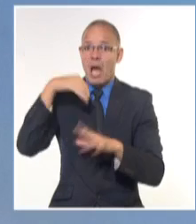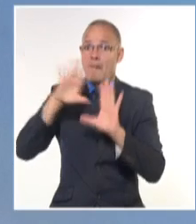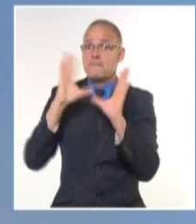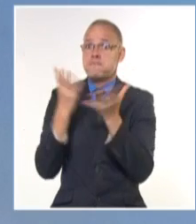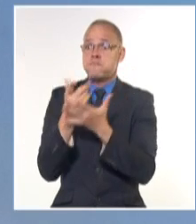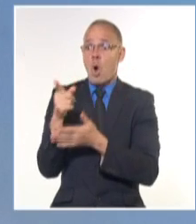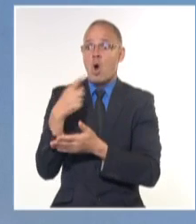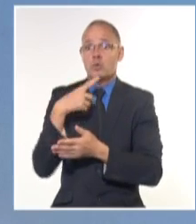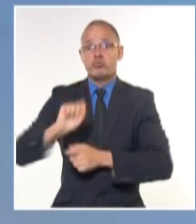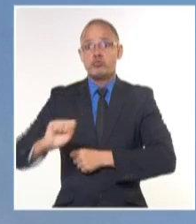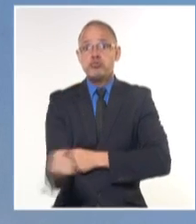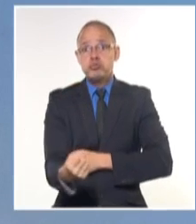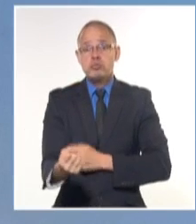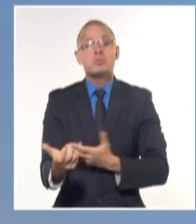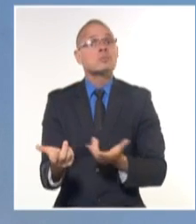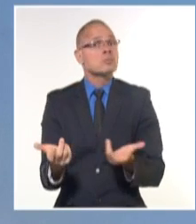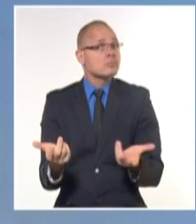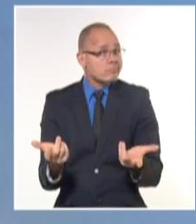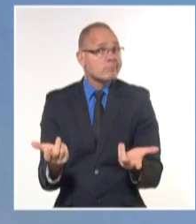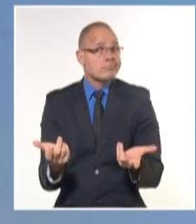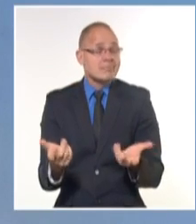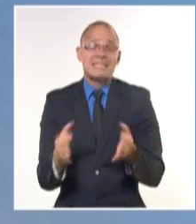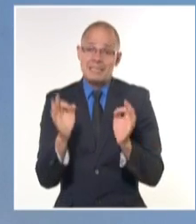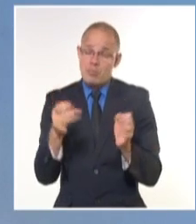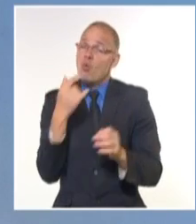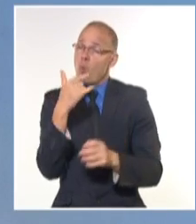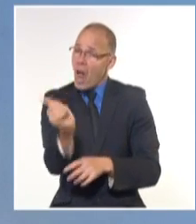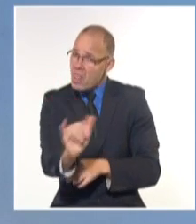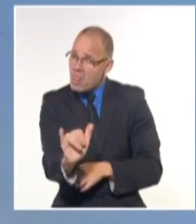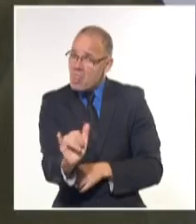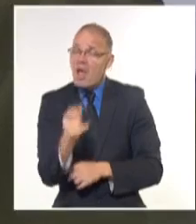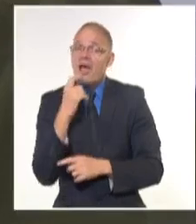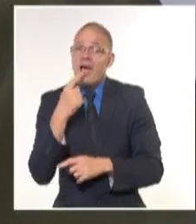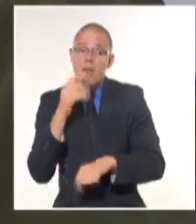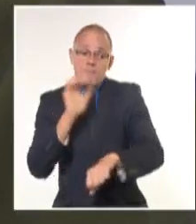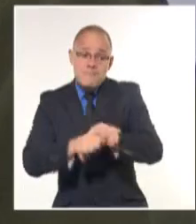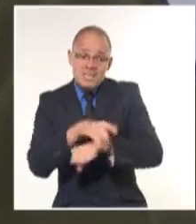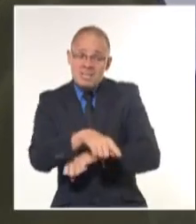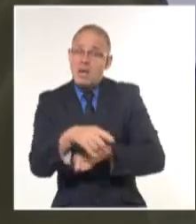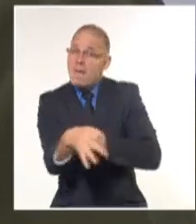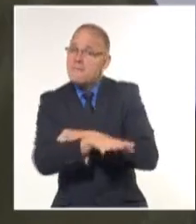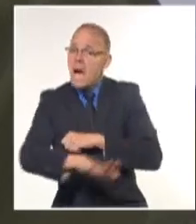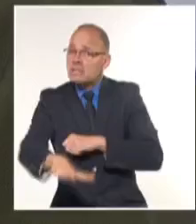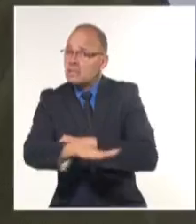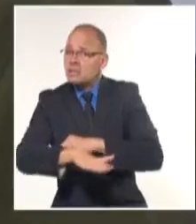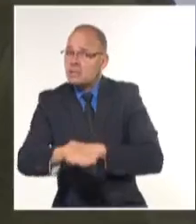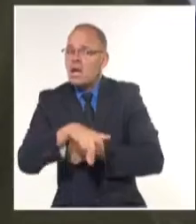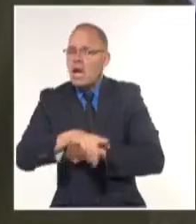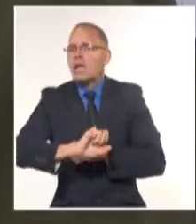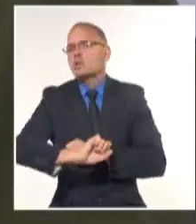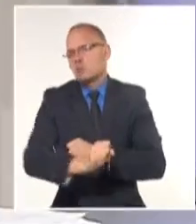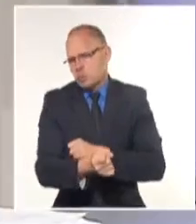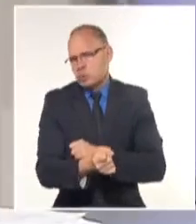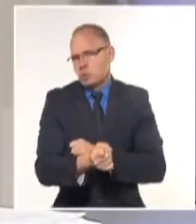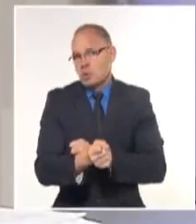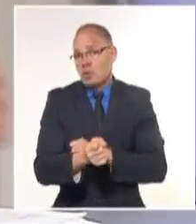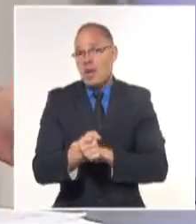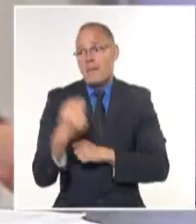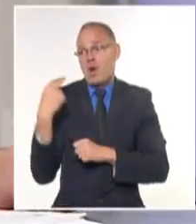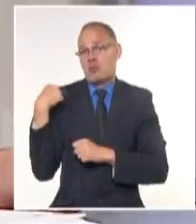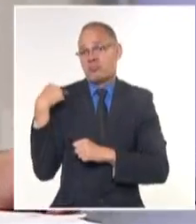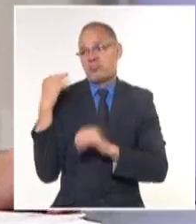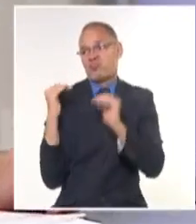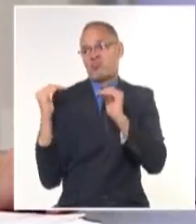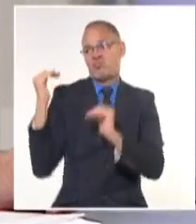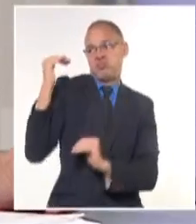mayor recurso. Por lo tanto, el rigor, reitero, y la severidad con que se ve esos hechos es mayor.